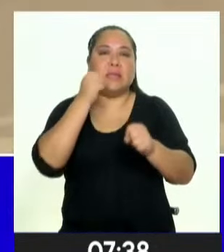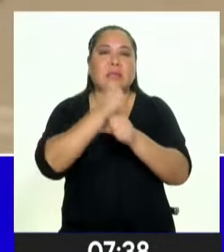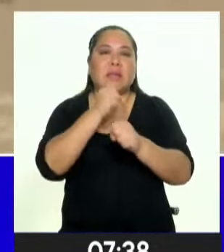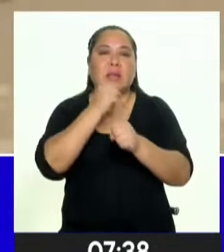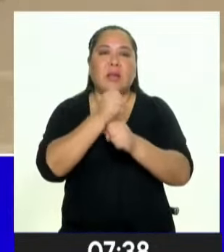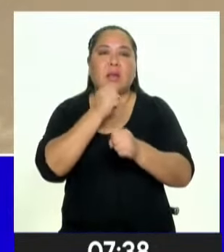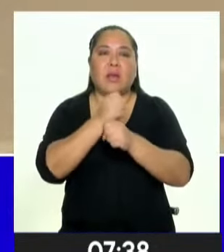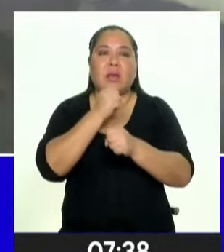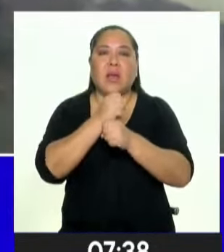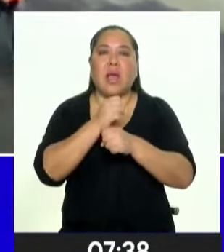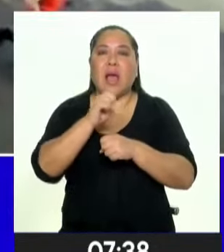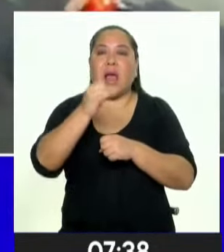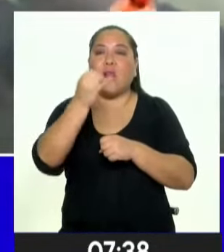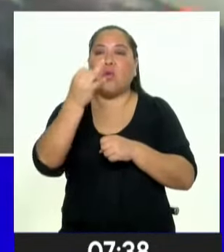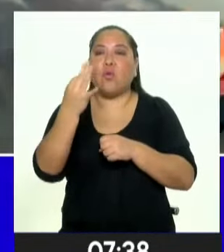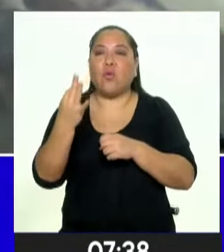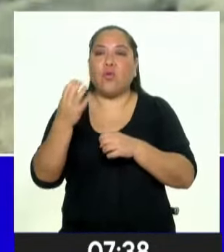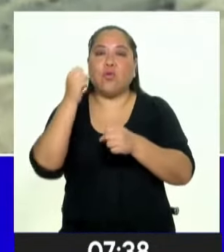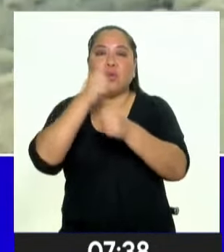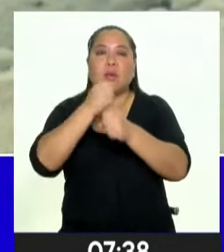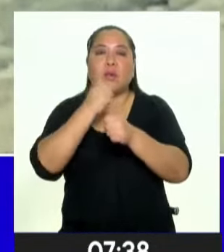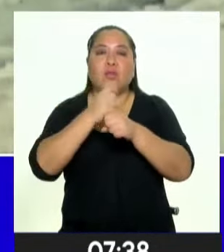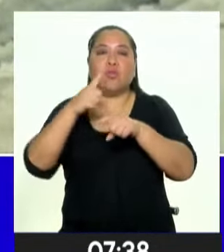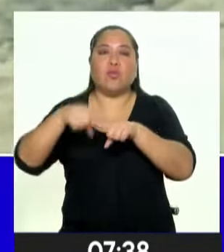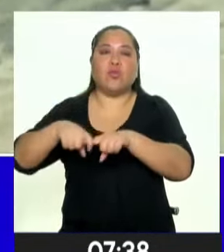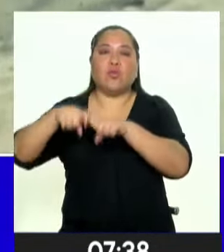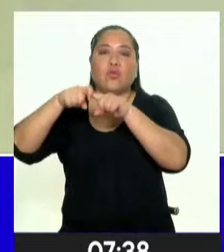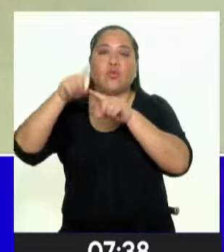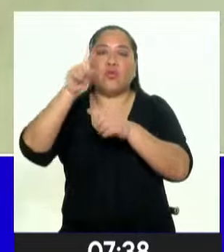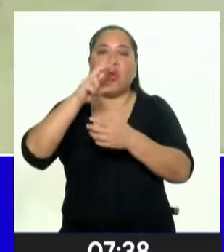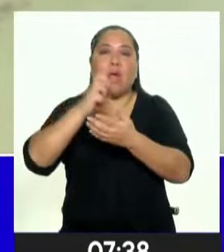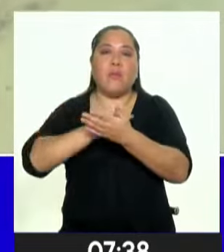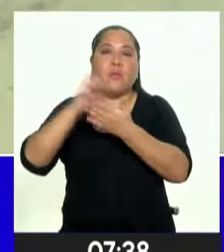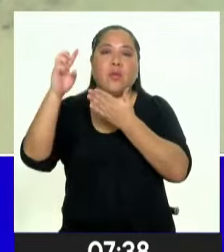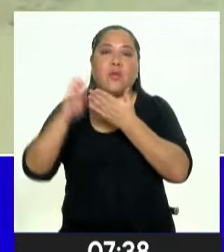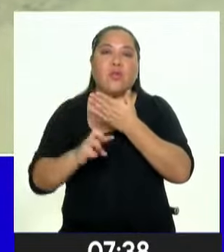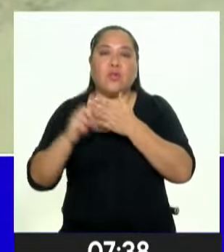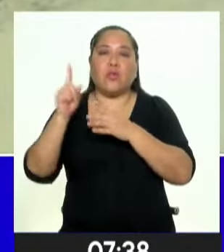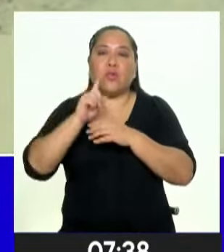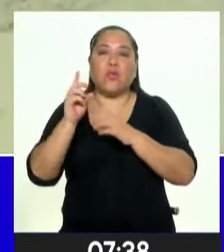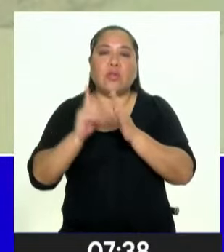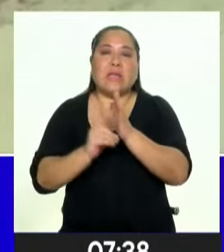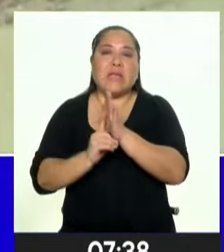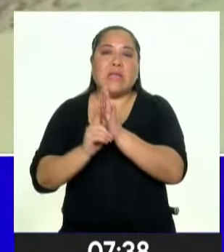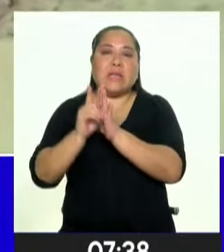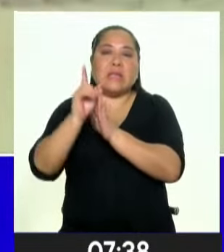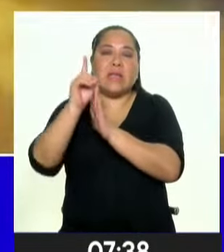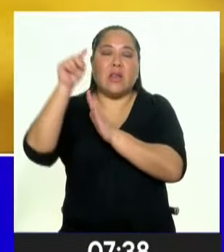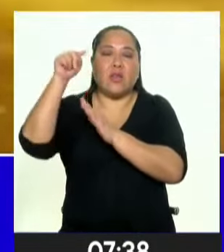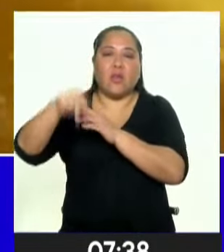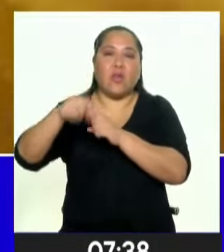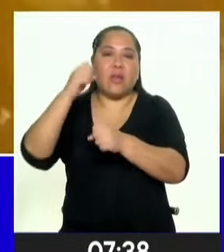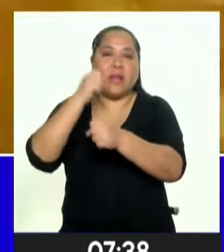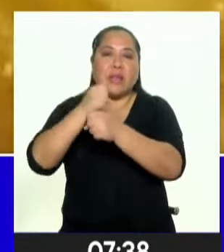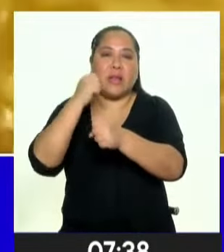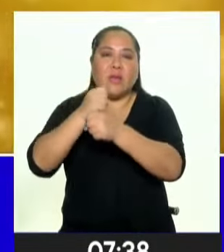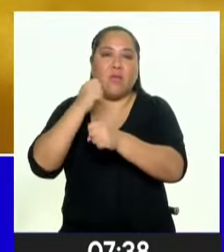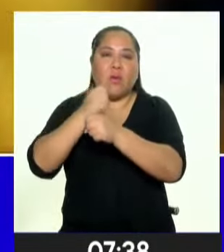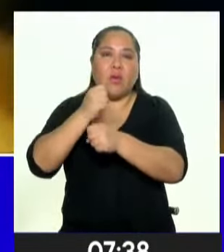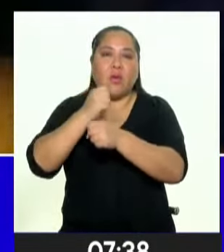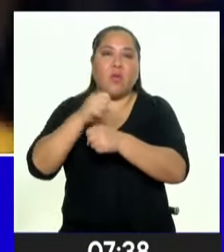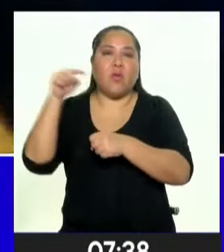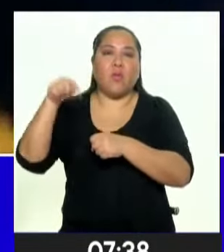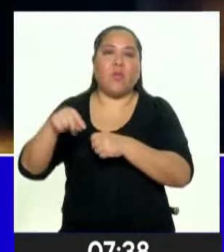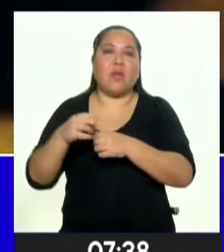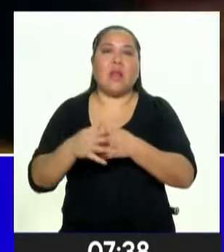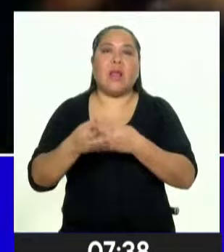que parar no no el proyecto en sí sino el desarrollo de la obra misma por por por la cantidad